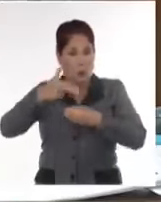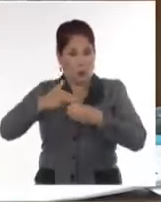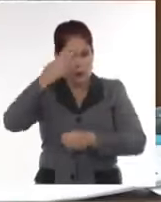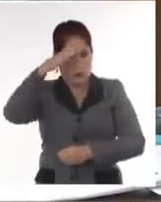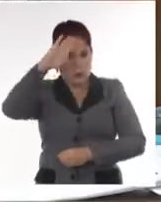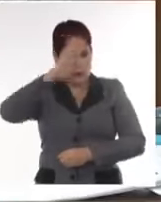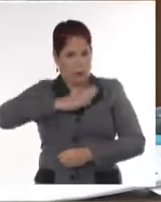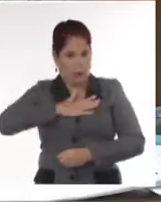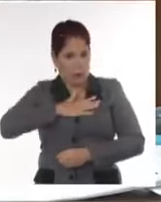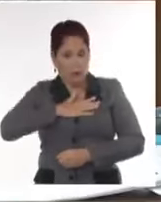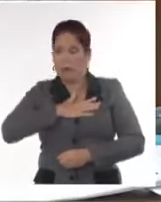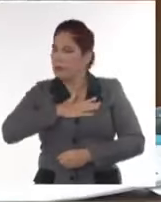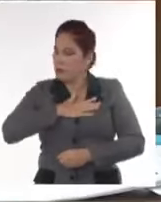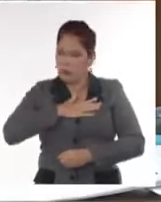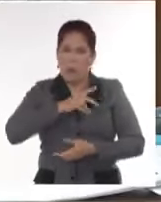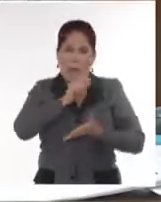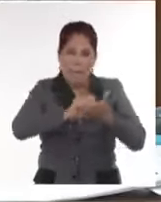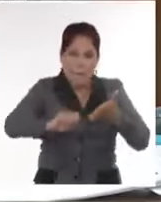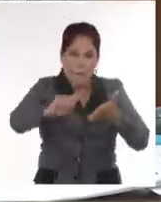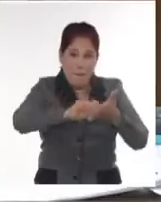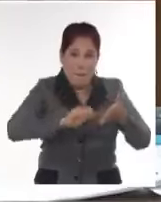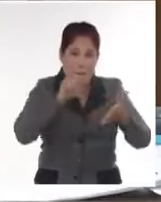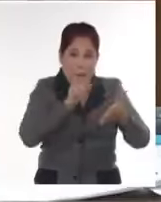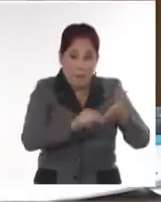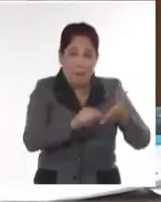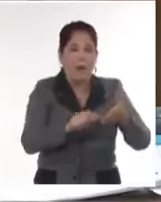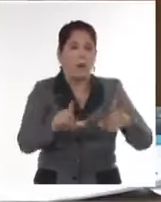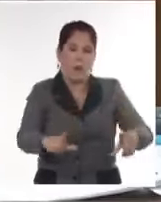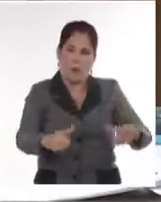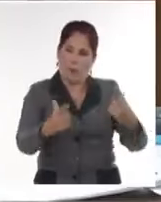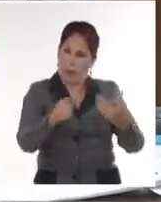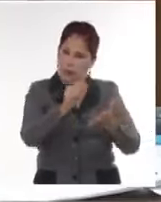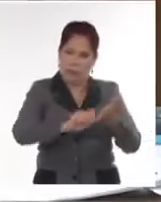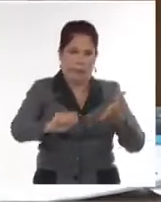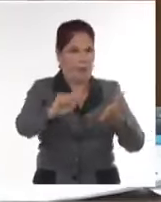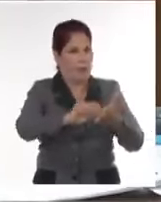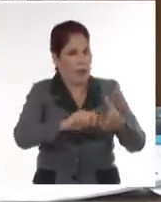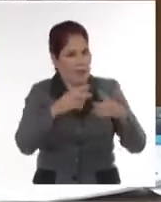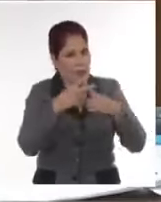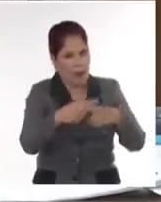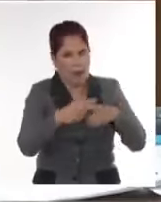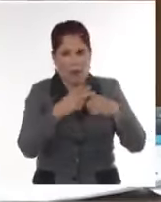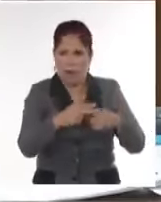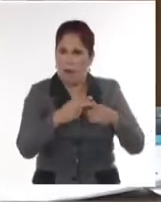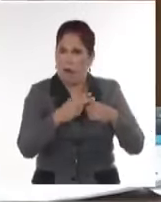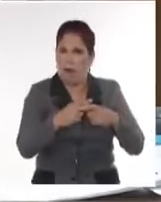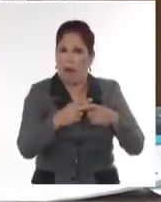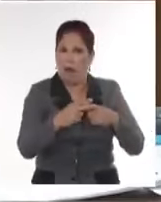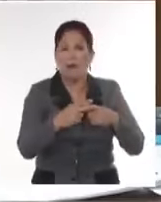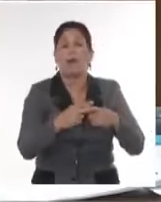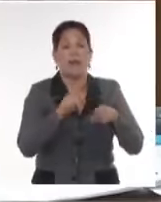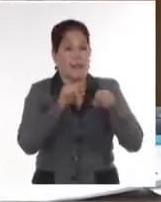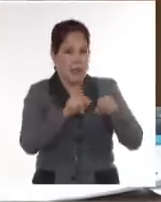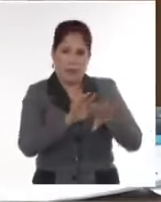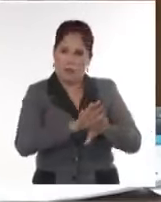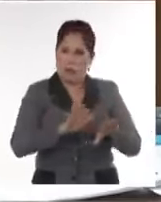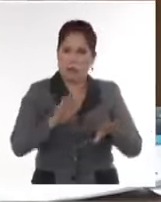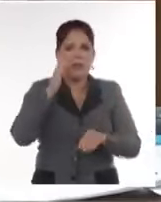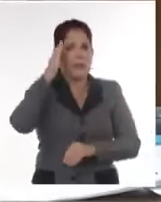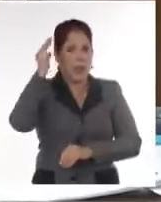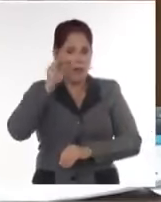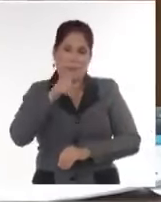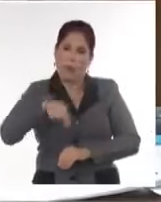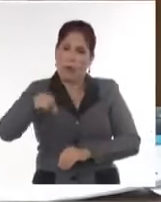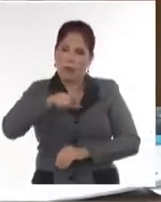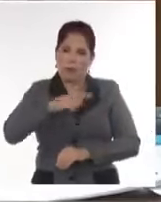los mantenimientos porque sería un error estratégico. Al final, esas son las unidades que tenemos con combustible, que sí es seguro, es el